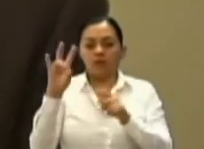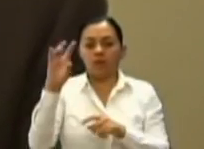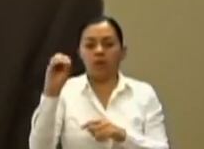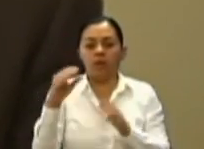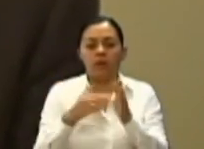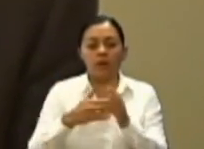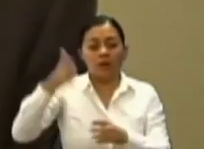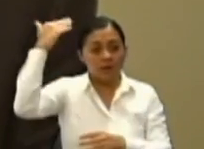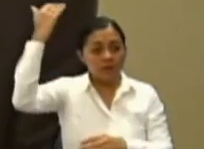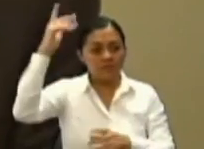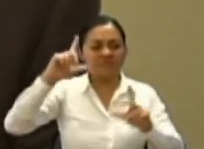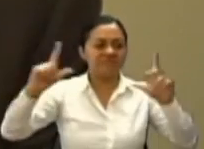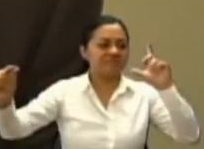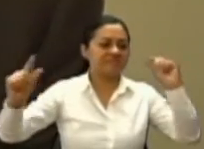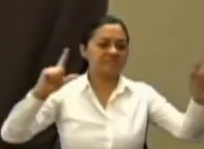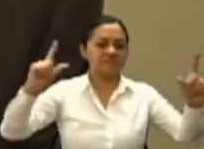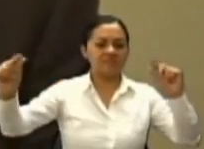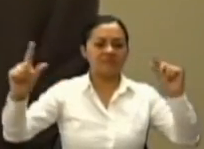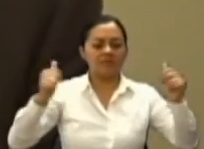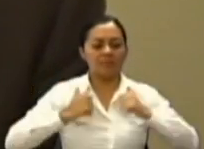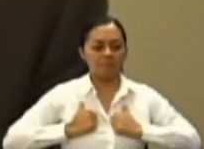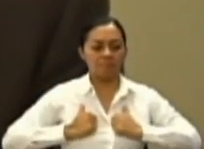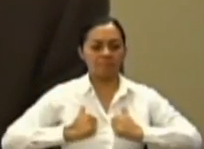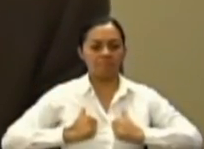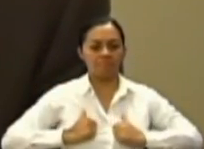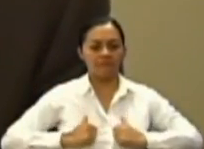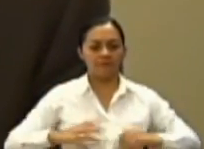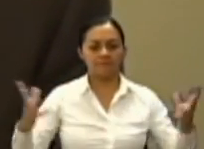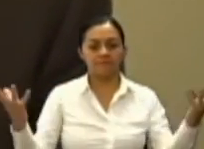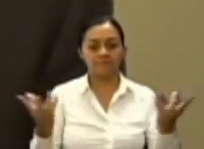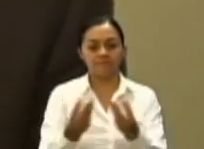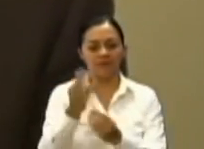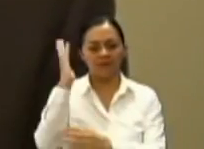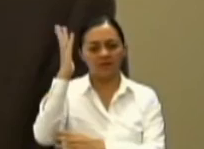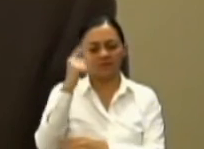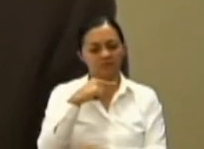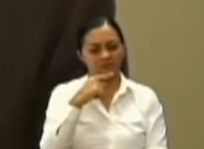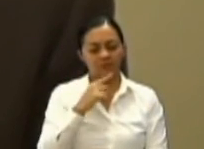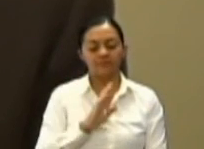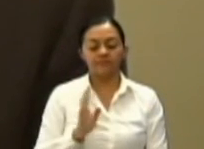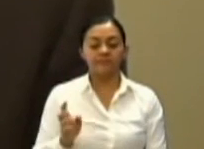empezó a ir tuvo que acabar de la forma más triste con su discurso